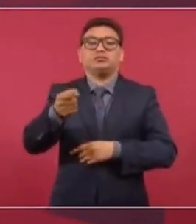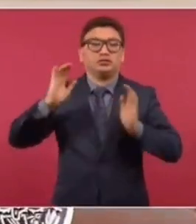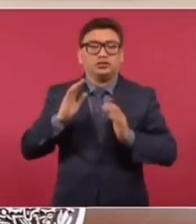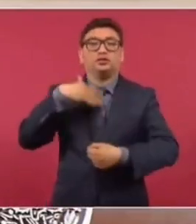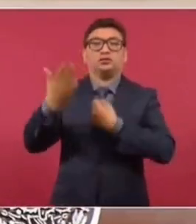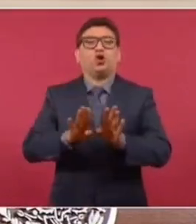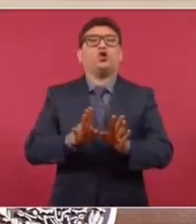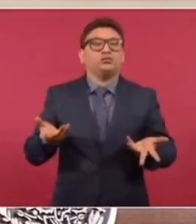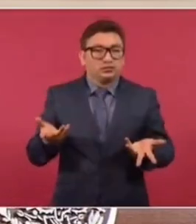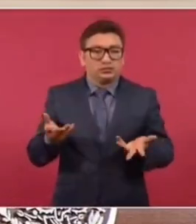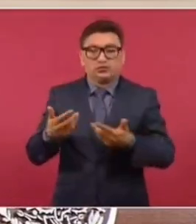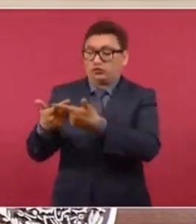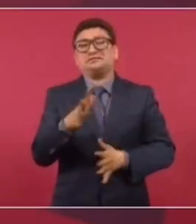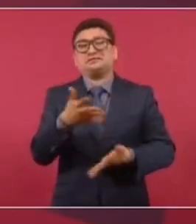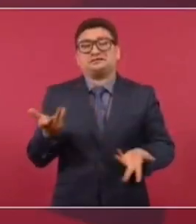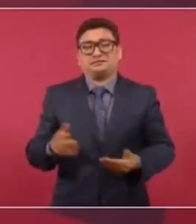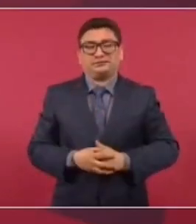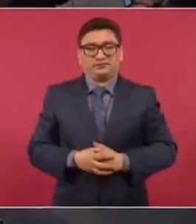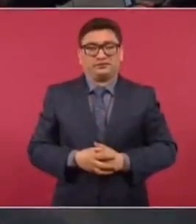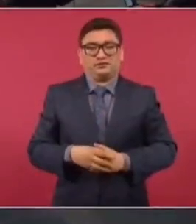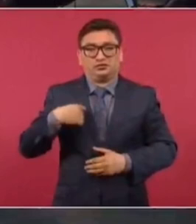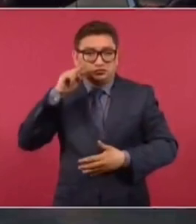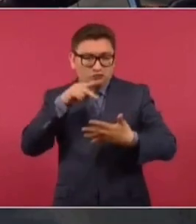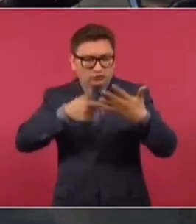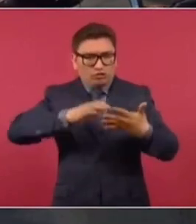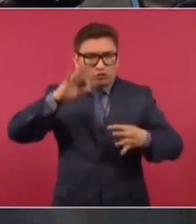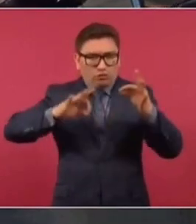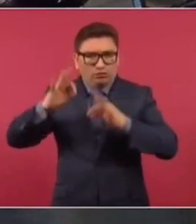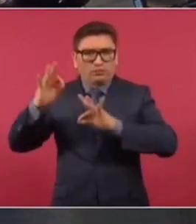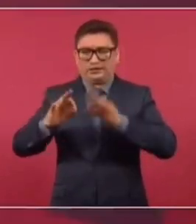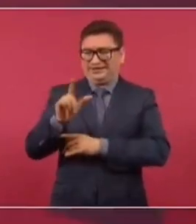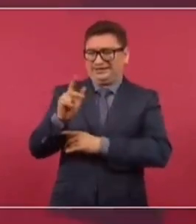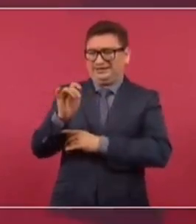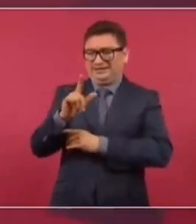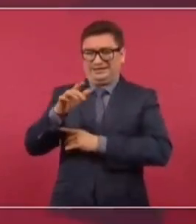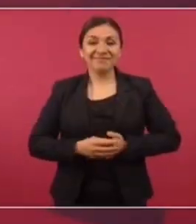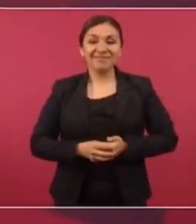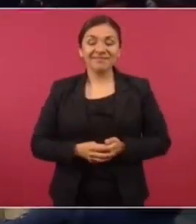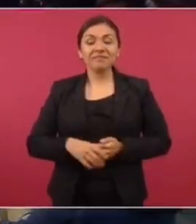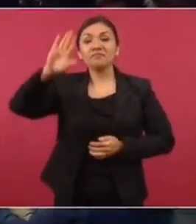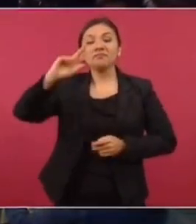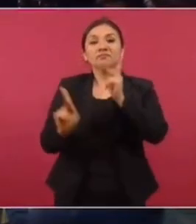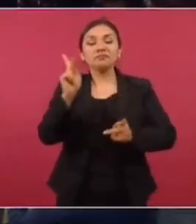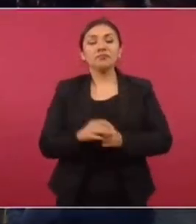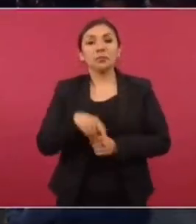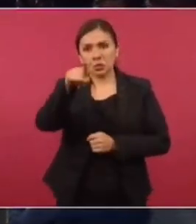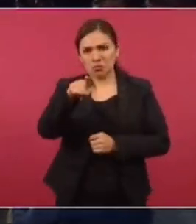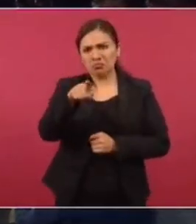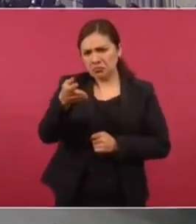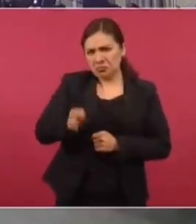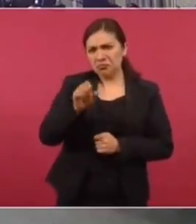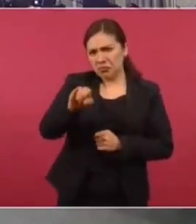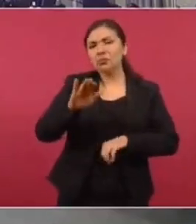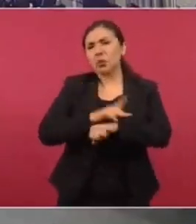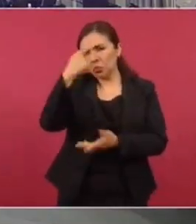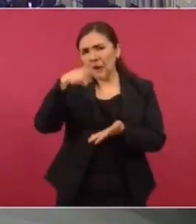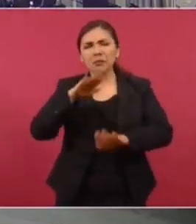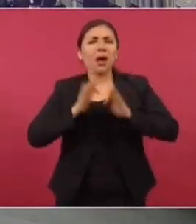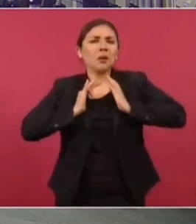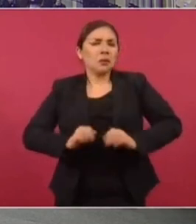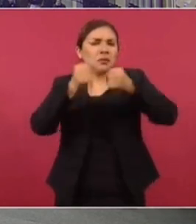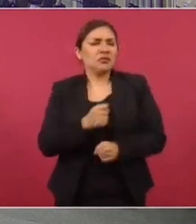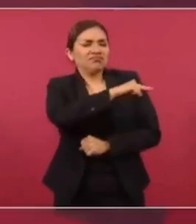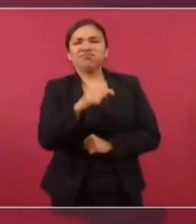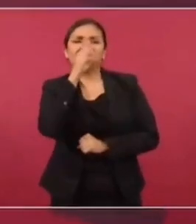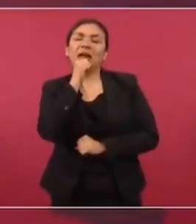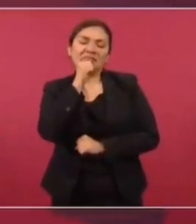cómo van a elegir al candidato del bloque conservador. Y estoy viendo las encuestas y Vali y Téllez en primer lugar. Presidente, y lanza este reto porque usted cree, tiene plena confianza en que no van a